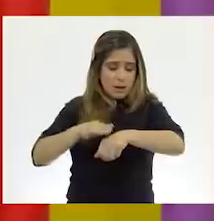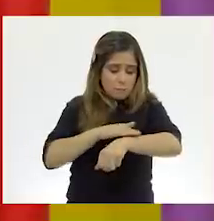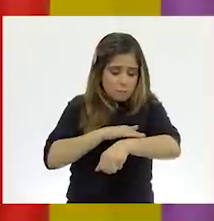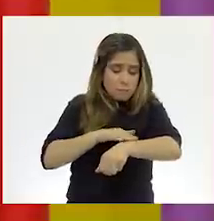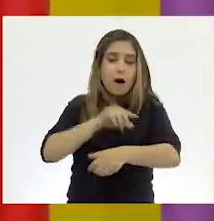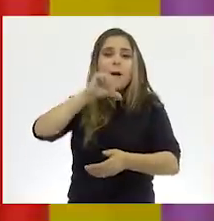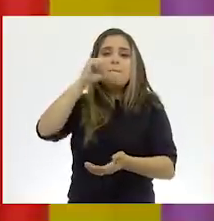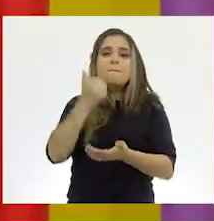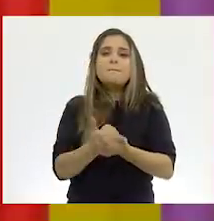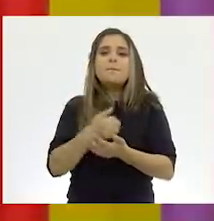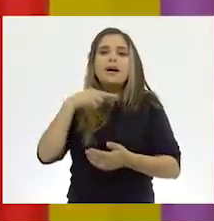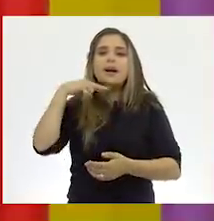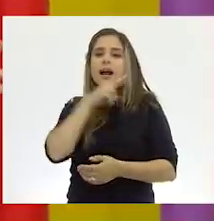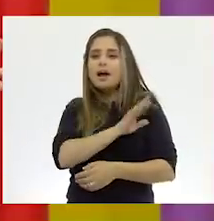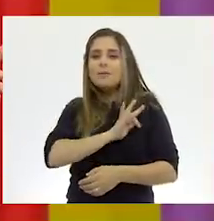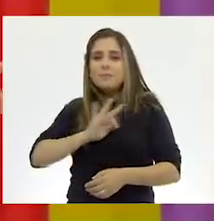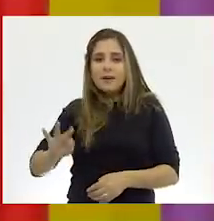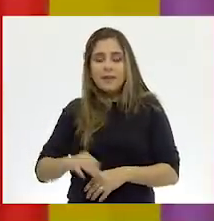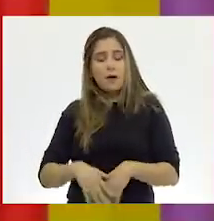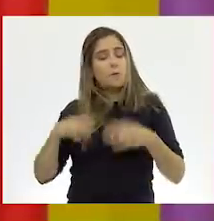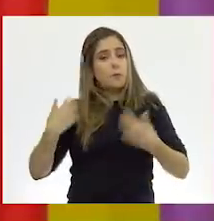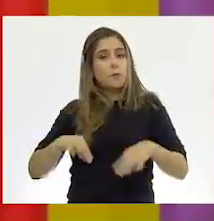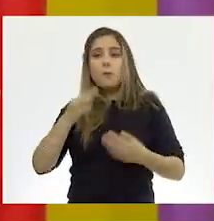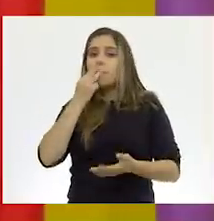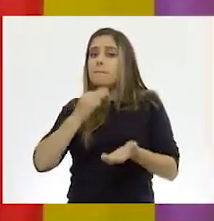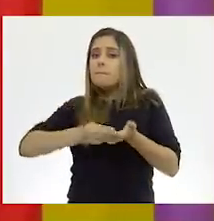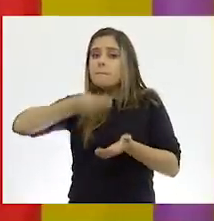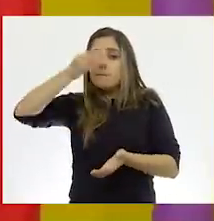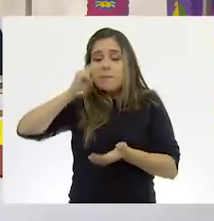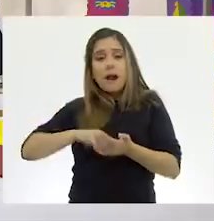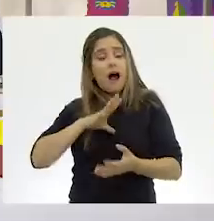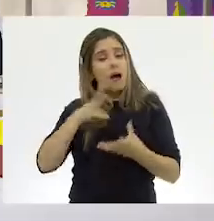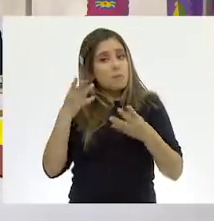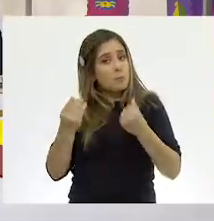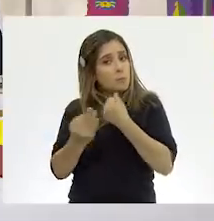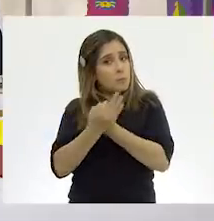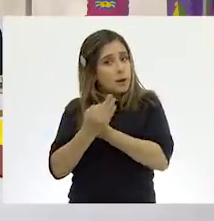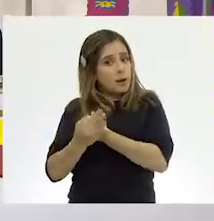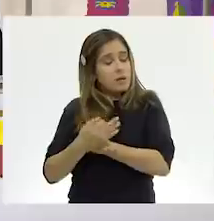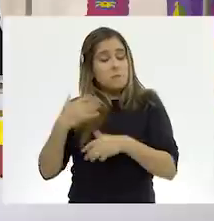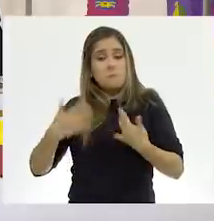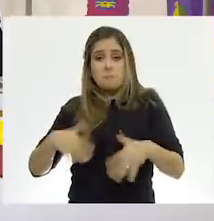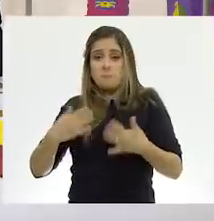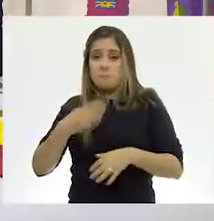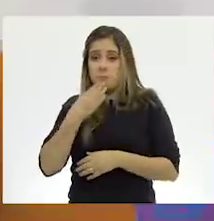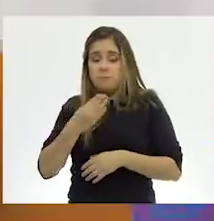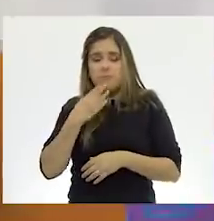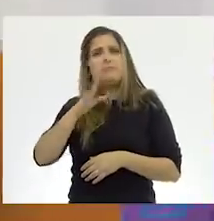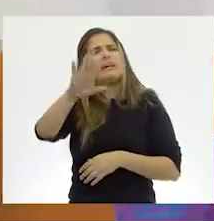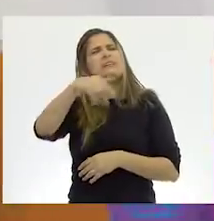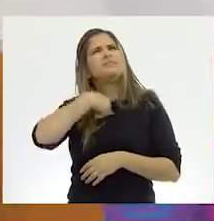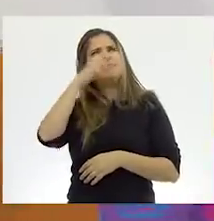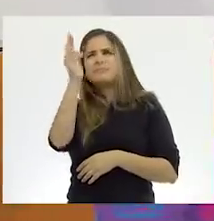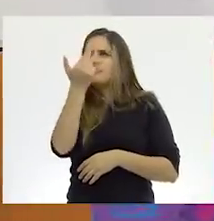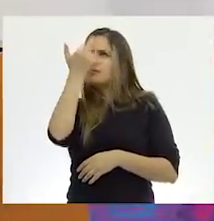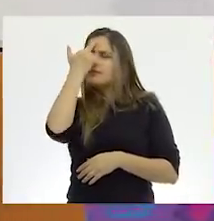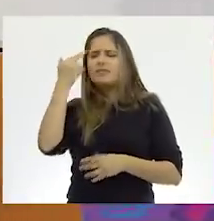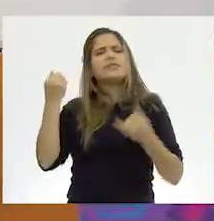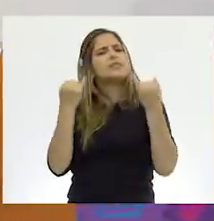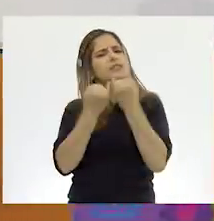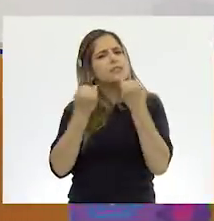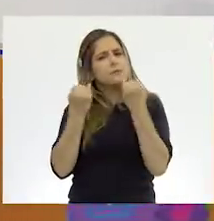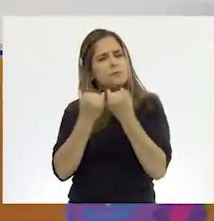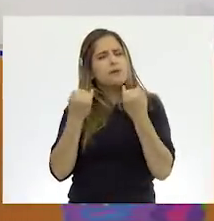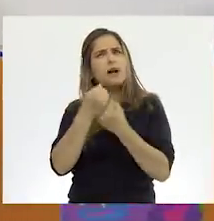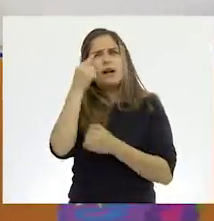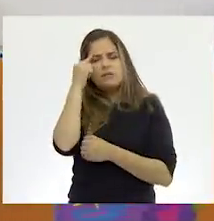¡Wow! De verdad que tiene muchísimas propiedades. Todo eso yo no lo sabía. Y si no recuerdo mal, también estábamos viendo,